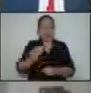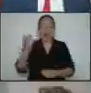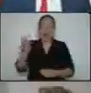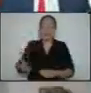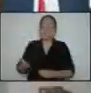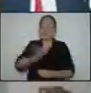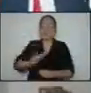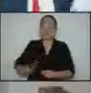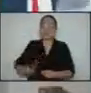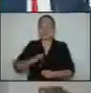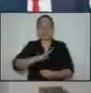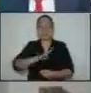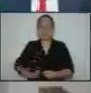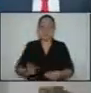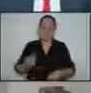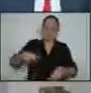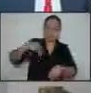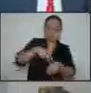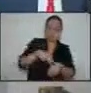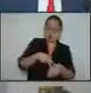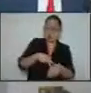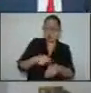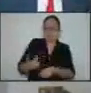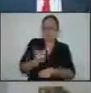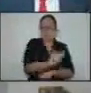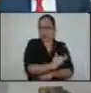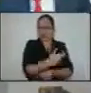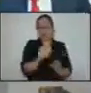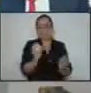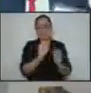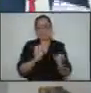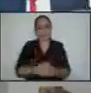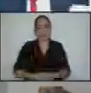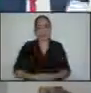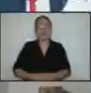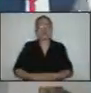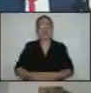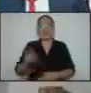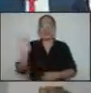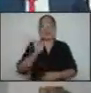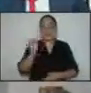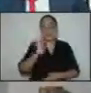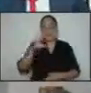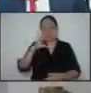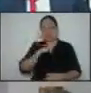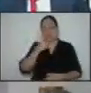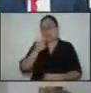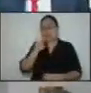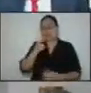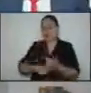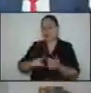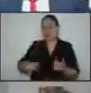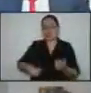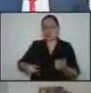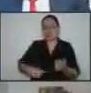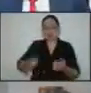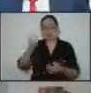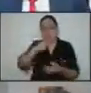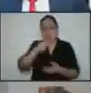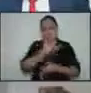la filmación. No obstante, si en caso existió un mal uso de recursos públicos al utilizarlos